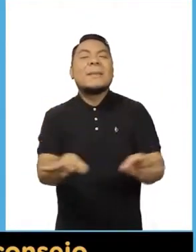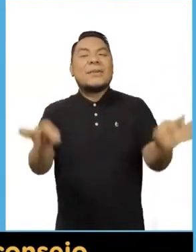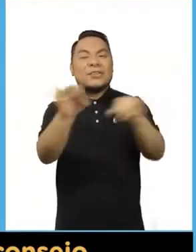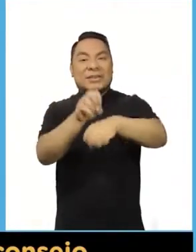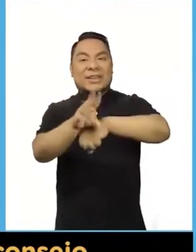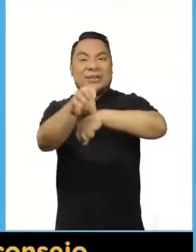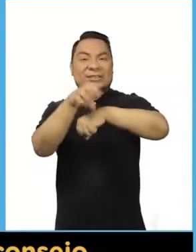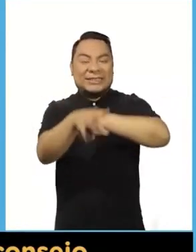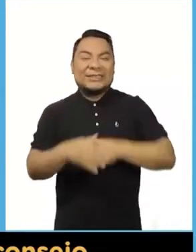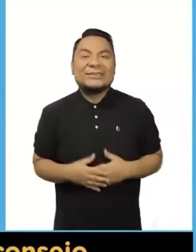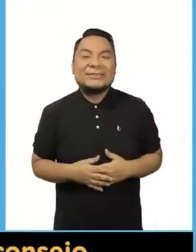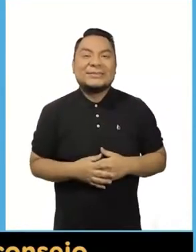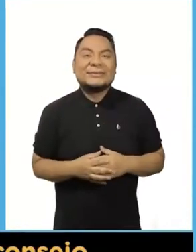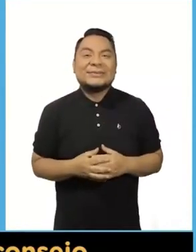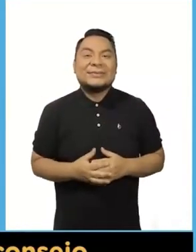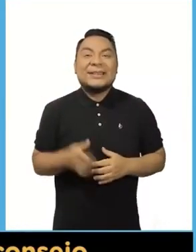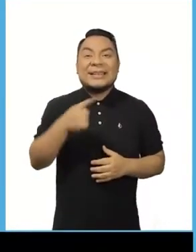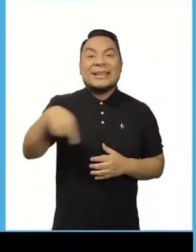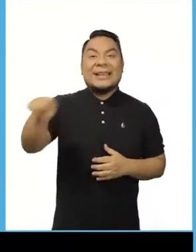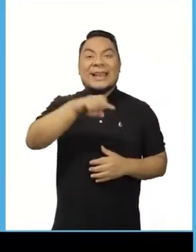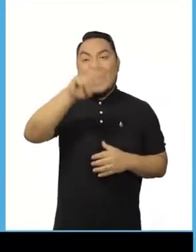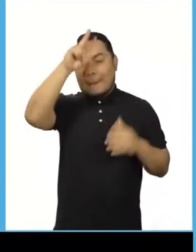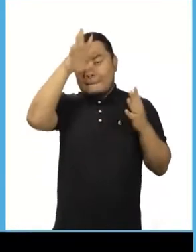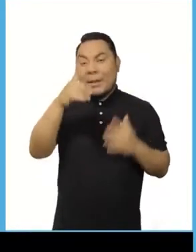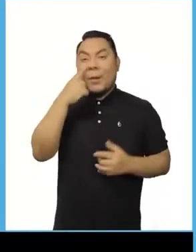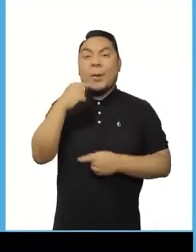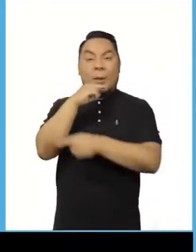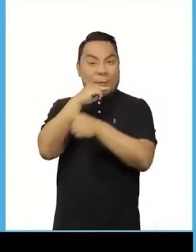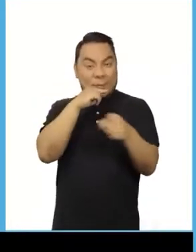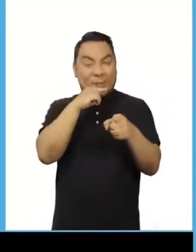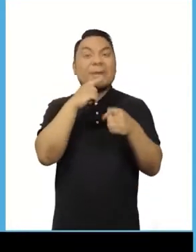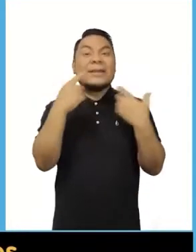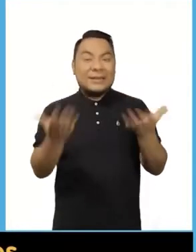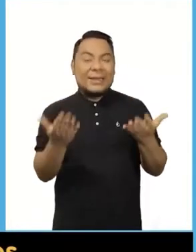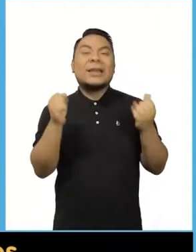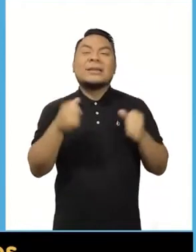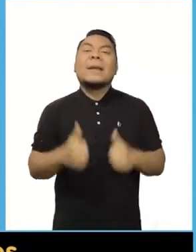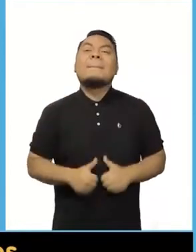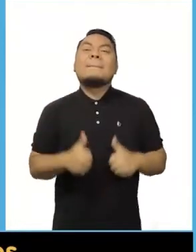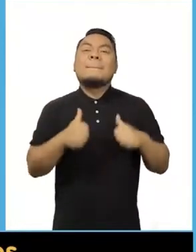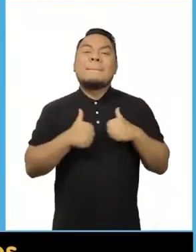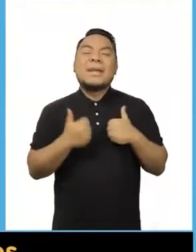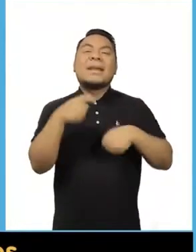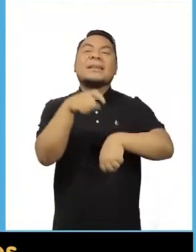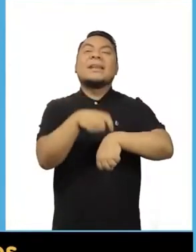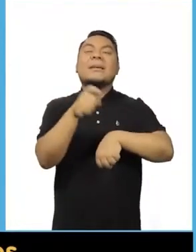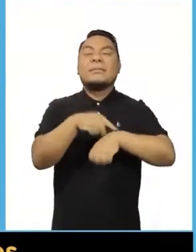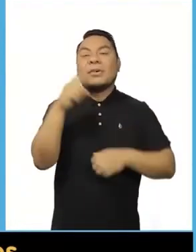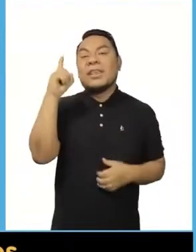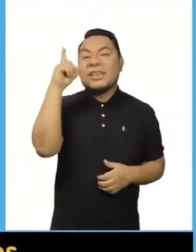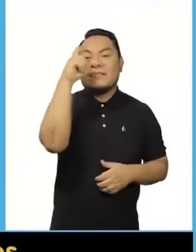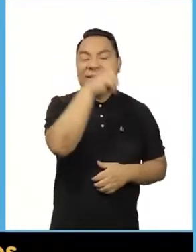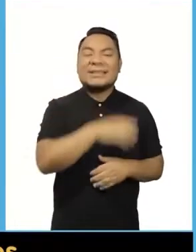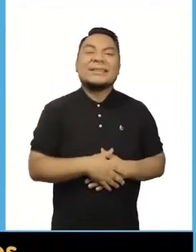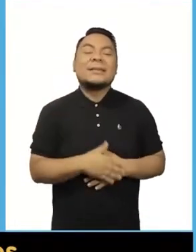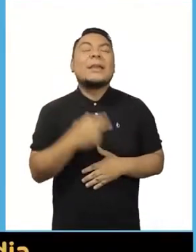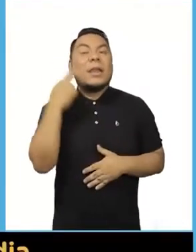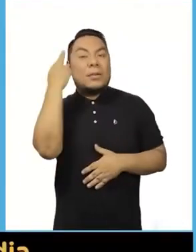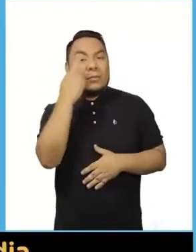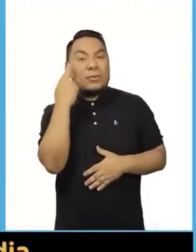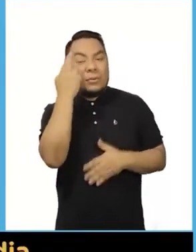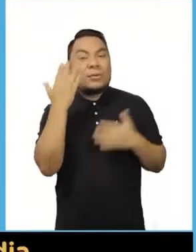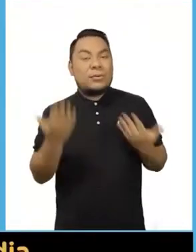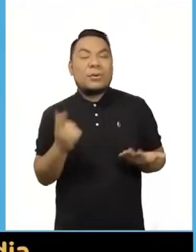darles un importante consejo. Las peruanas y los peruanos estamos viviendo tiempos